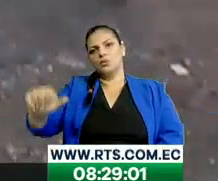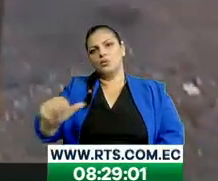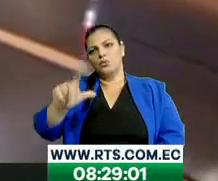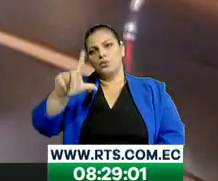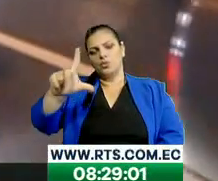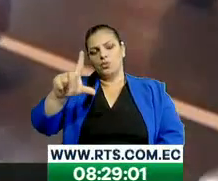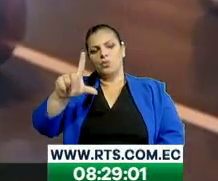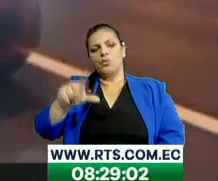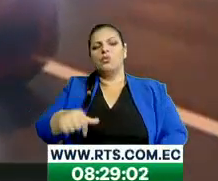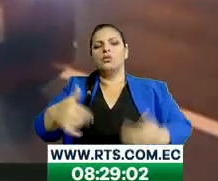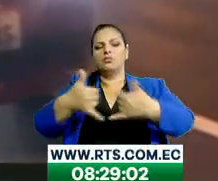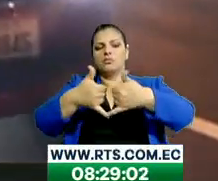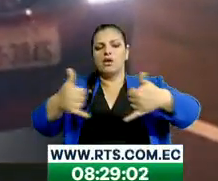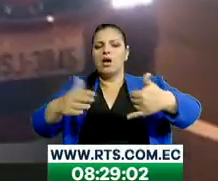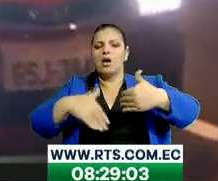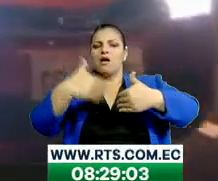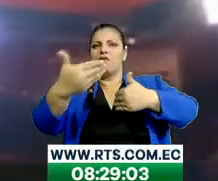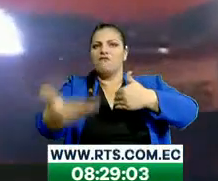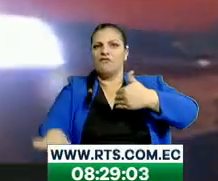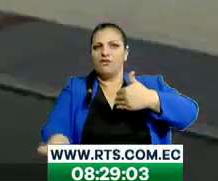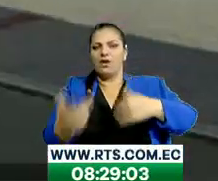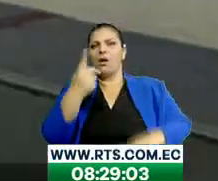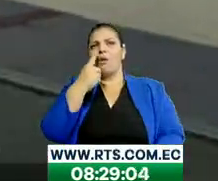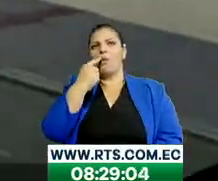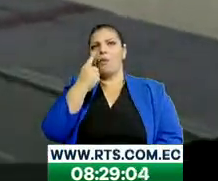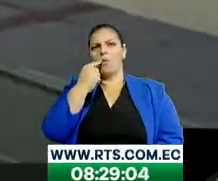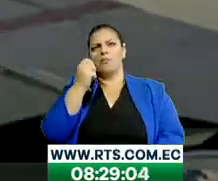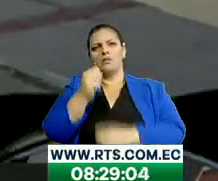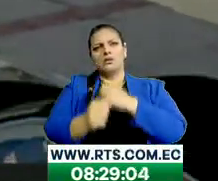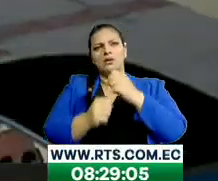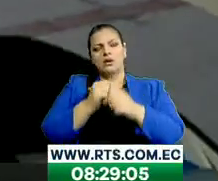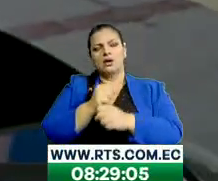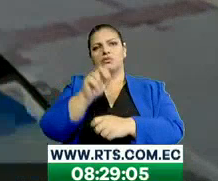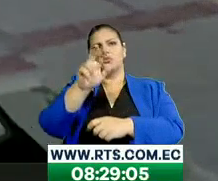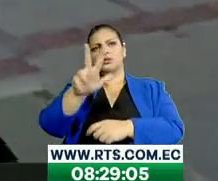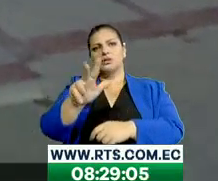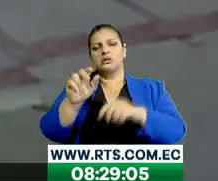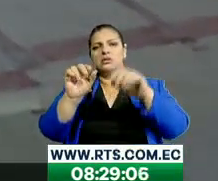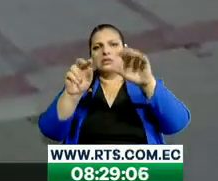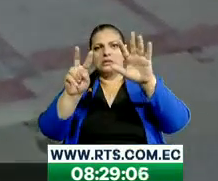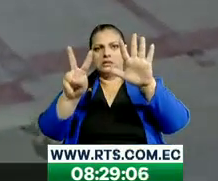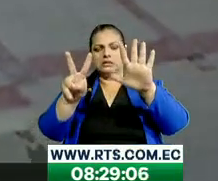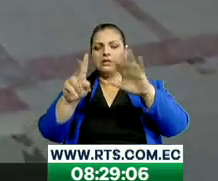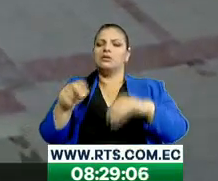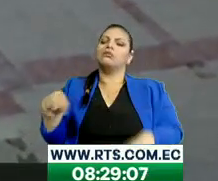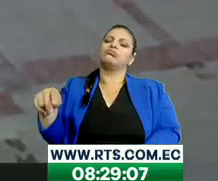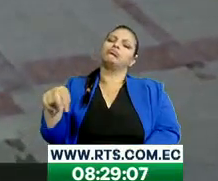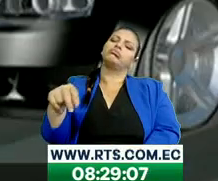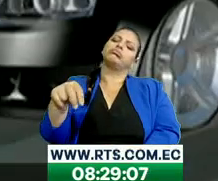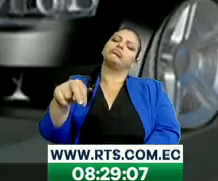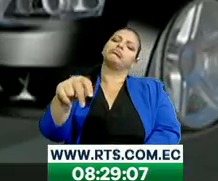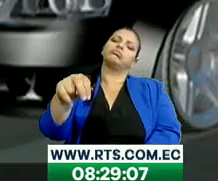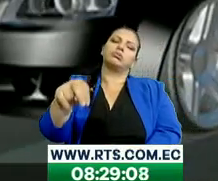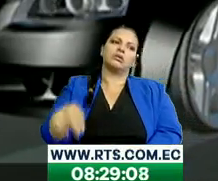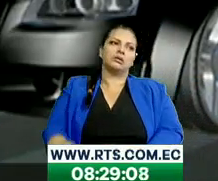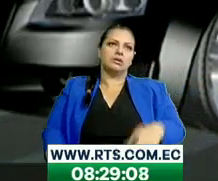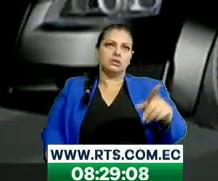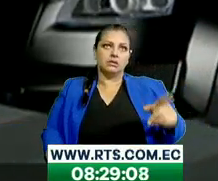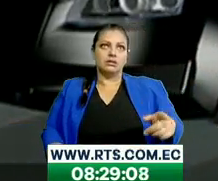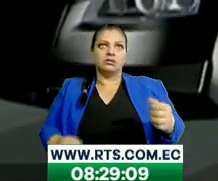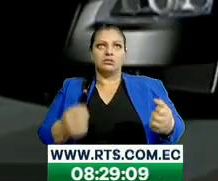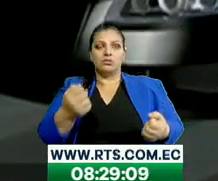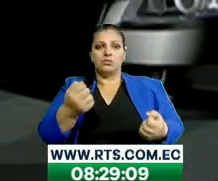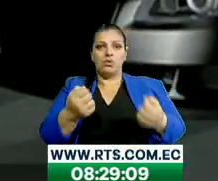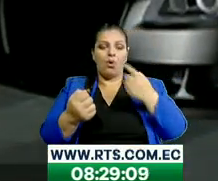avenida 25 de Julio al sur de Guayaquil. Y posterior un vehículo del cual se baja un ocupante le propina